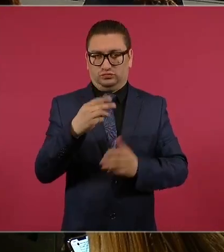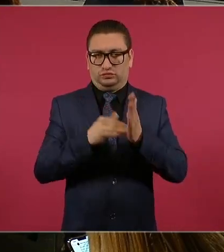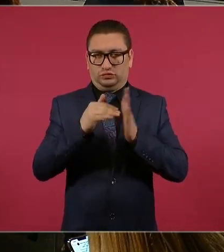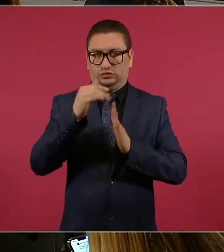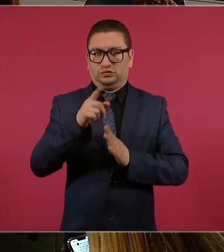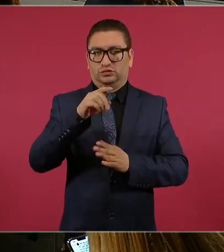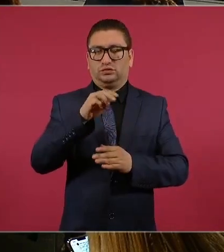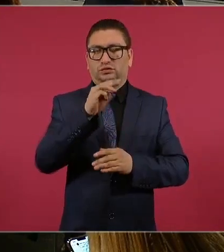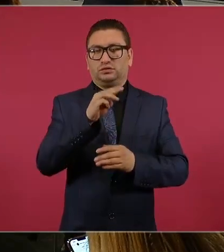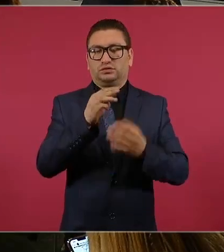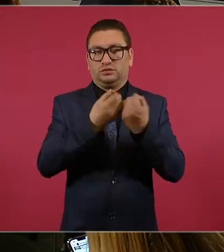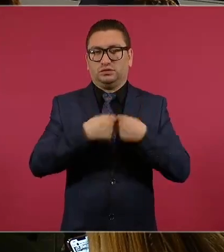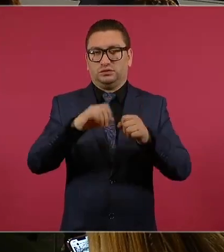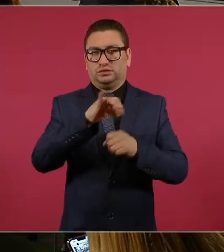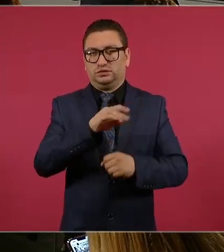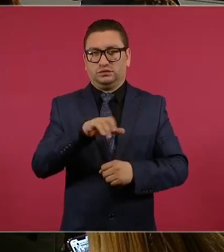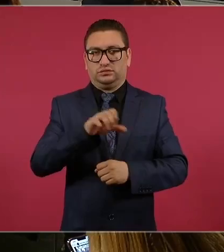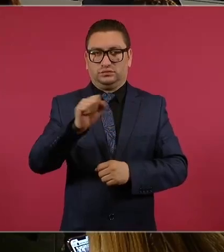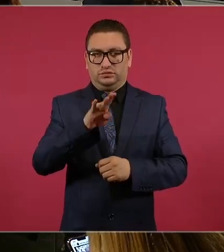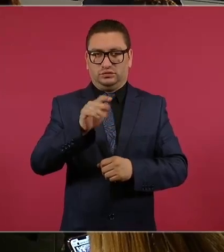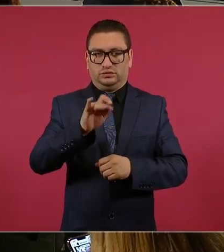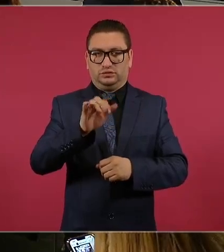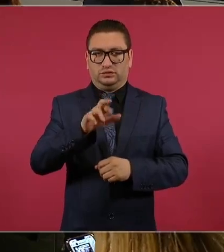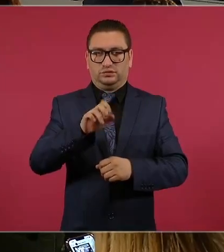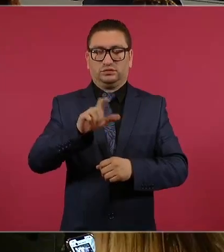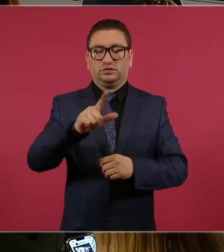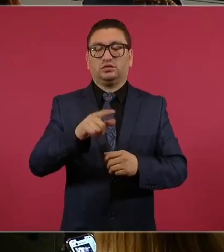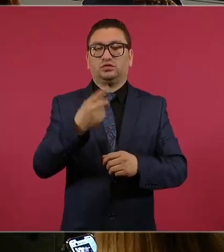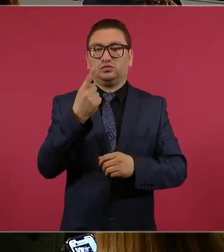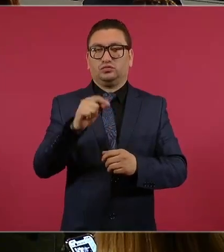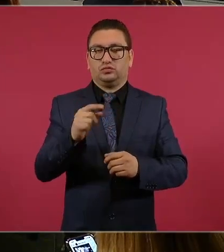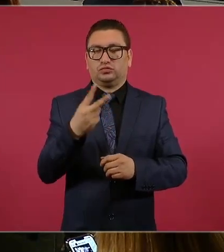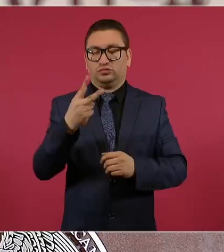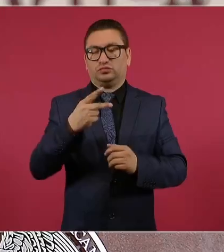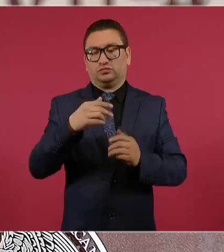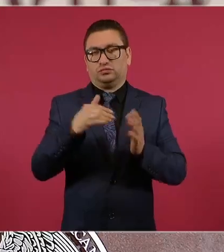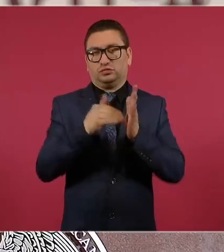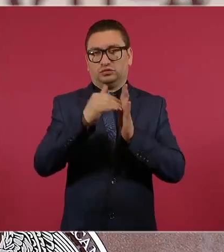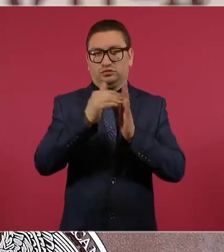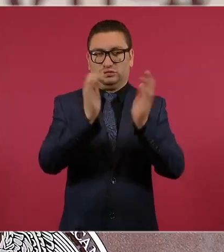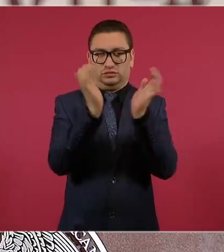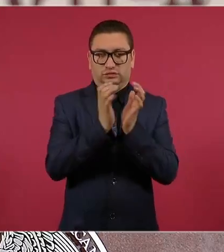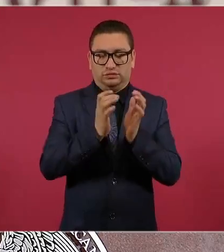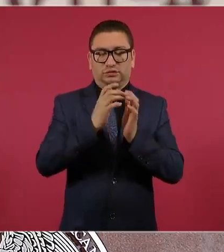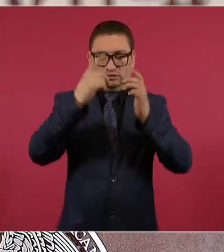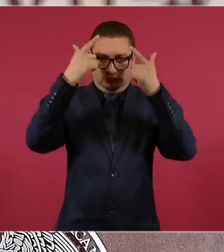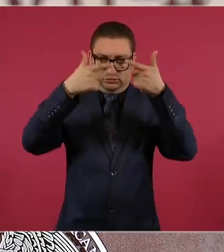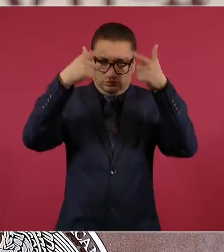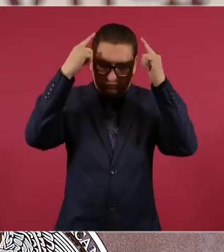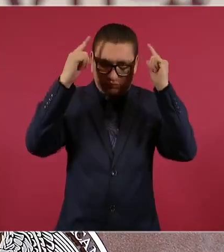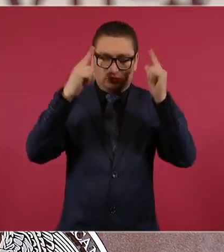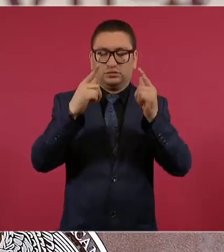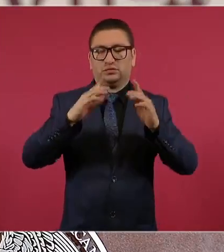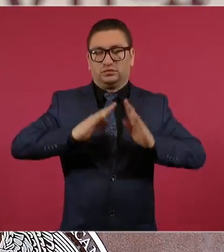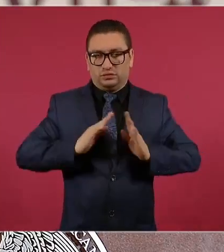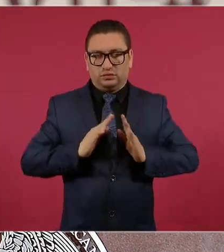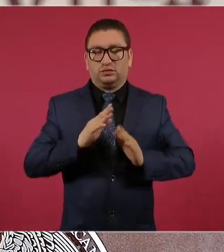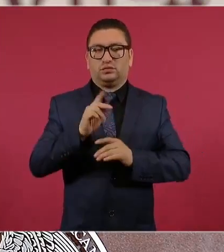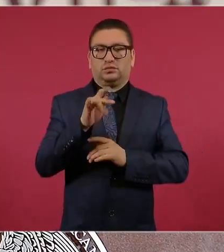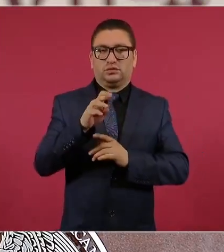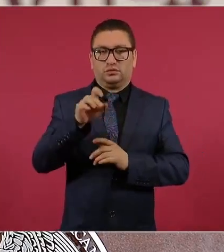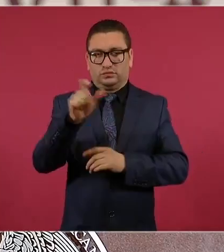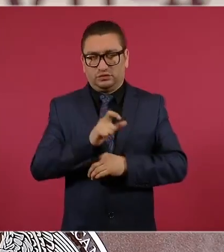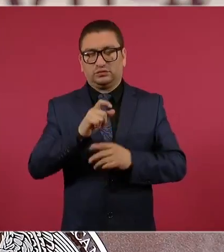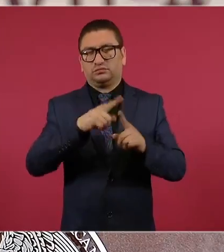Bienestar y 1.2 millones por el ISSSTE. También Sedena, Semar y otras instituciones, Pemex, también han